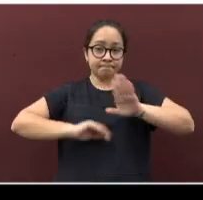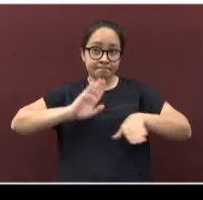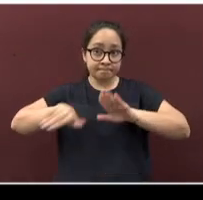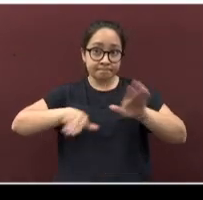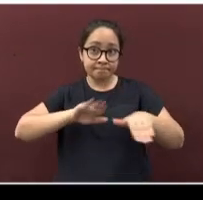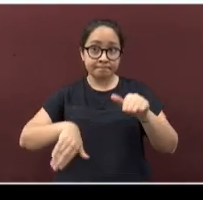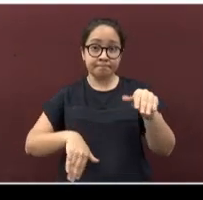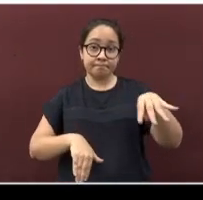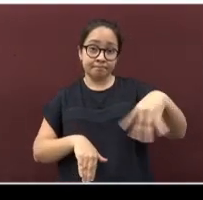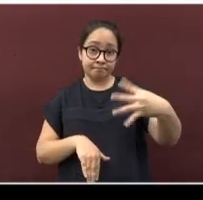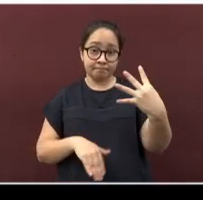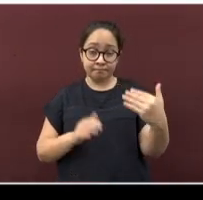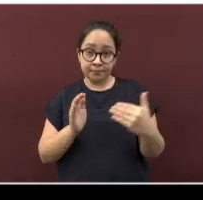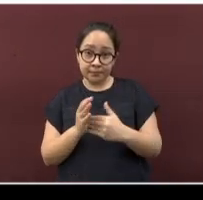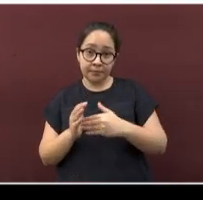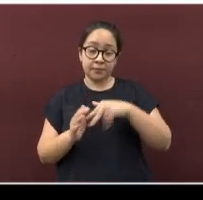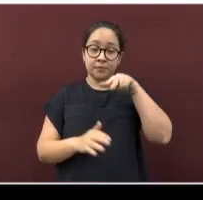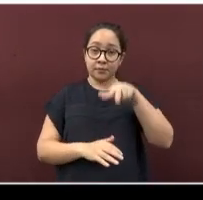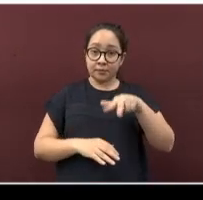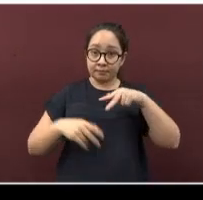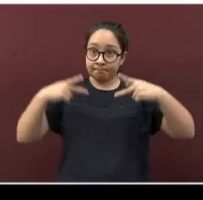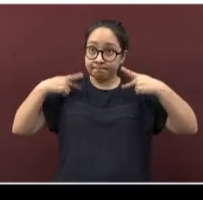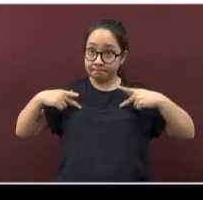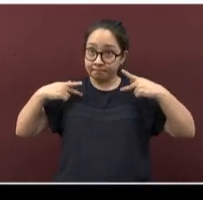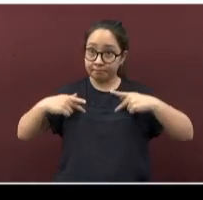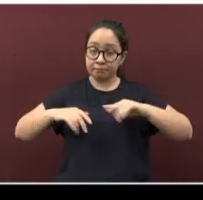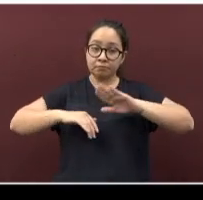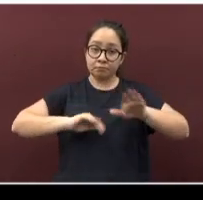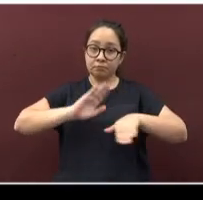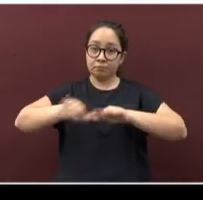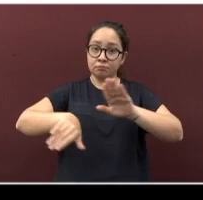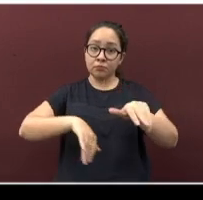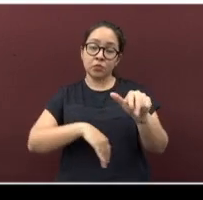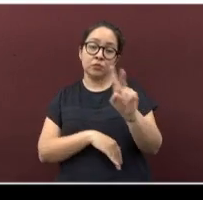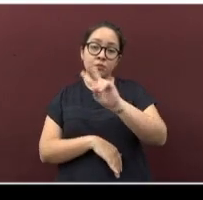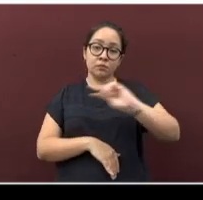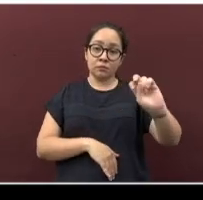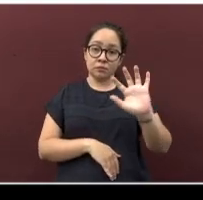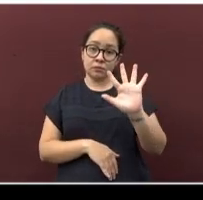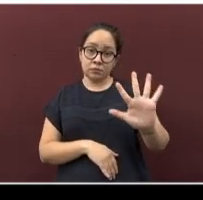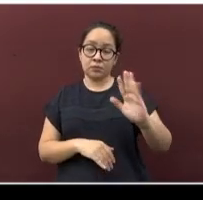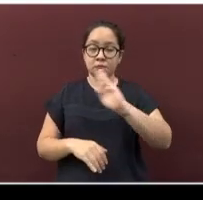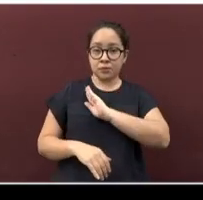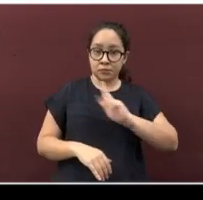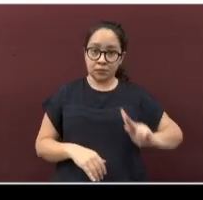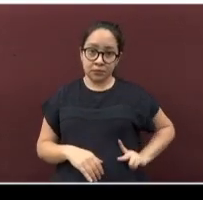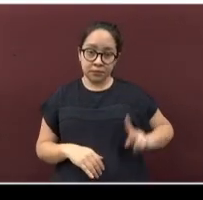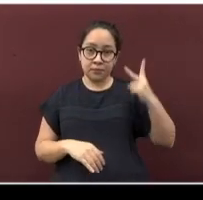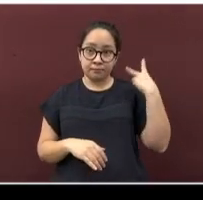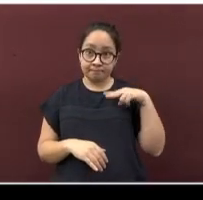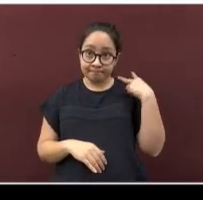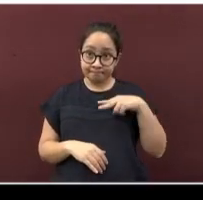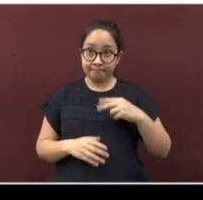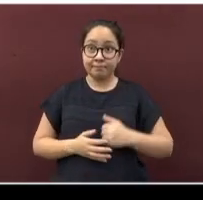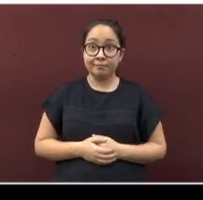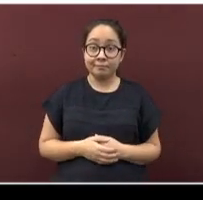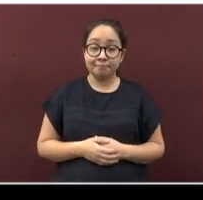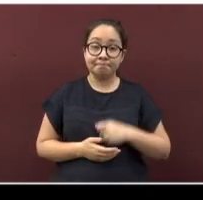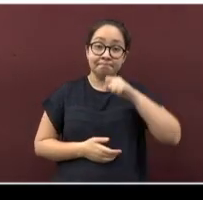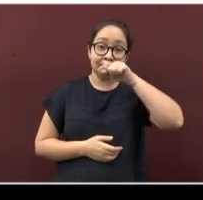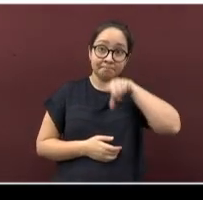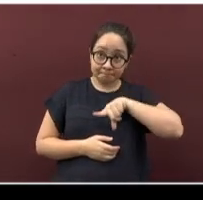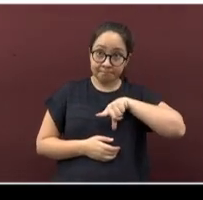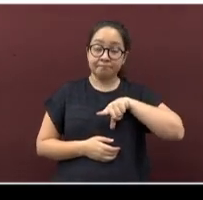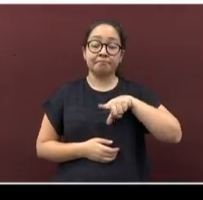14 mil 18 enfermos en 205 municipios de la entidad así también